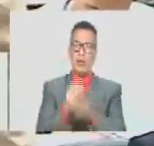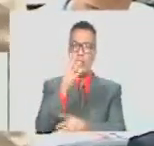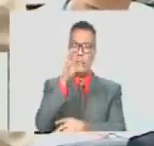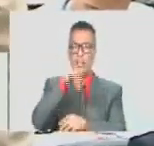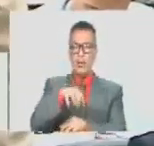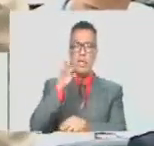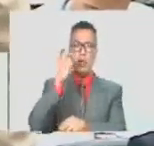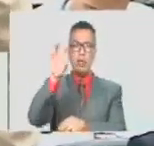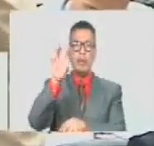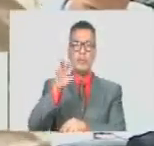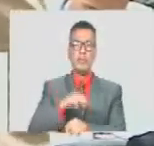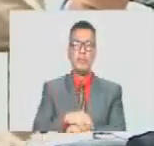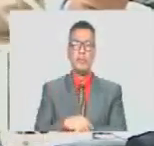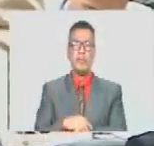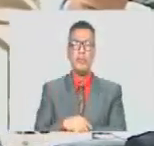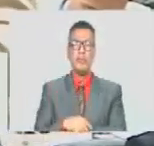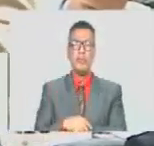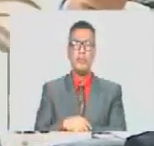patria,